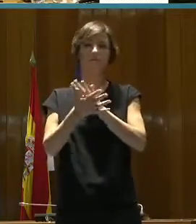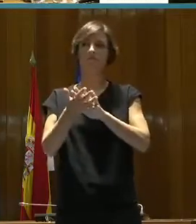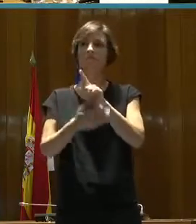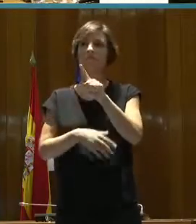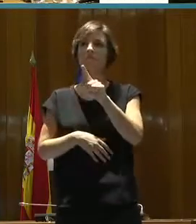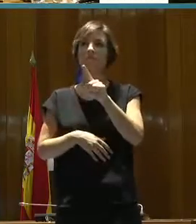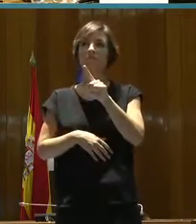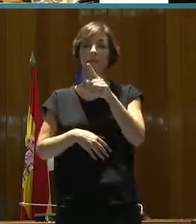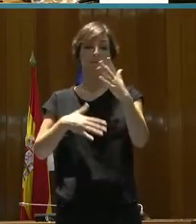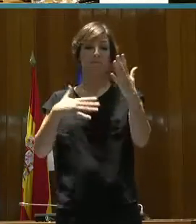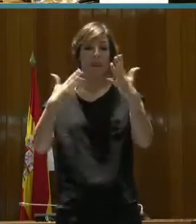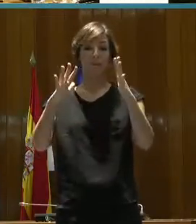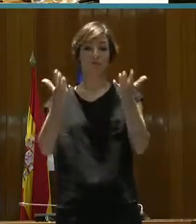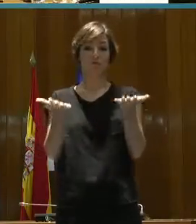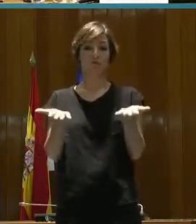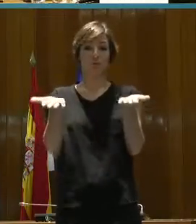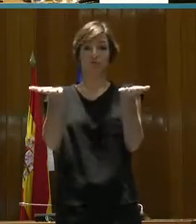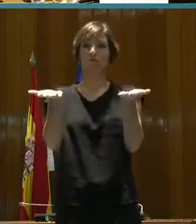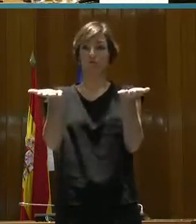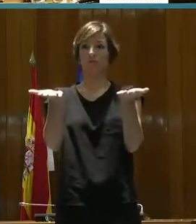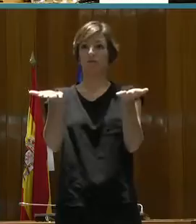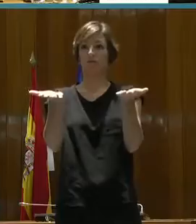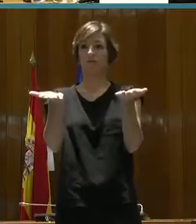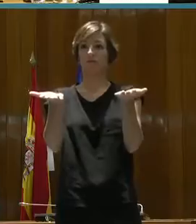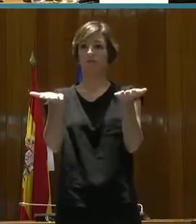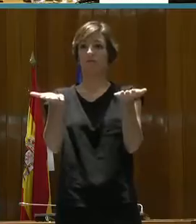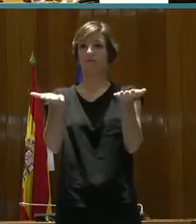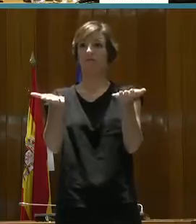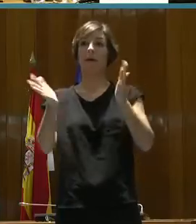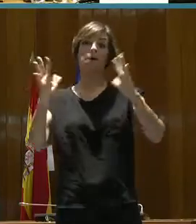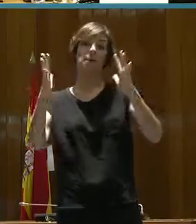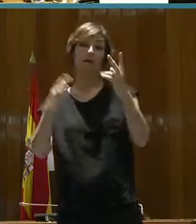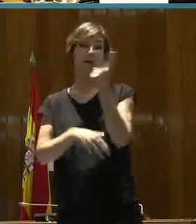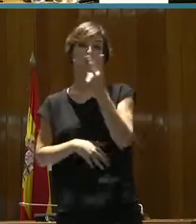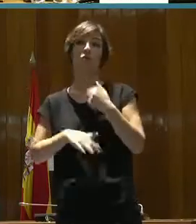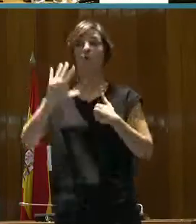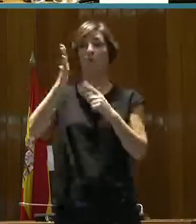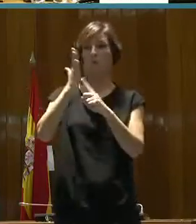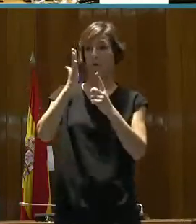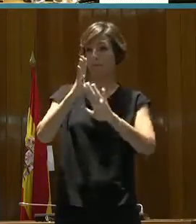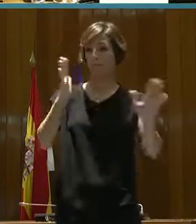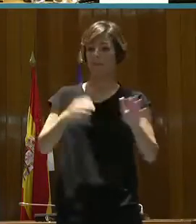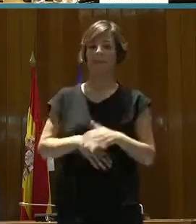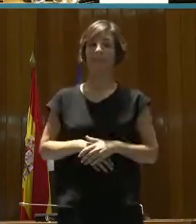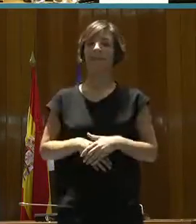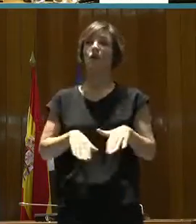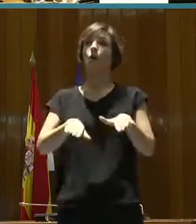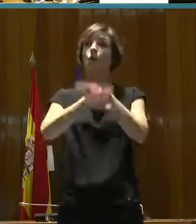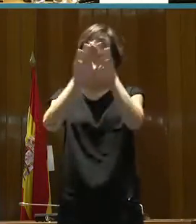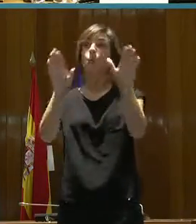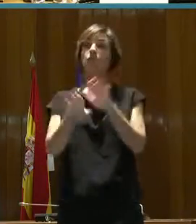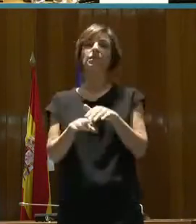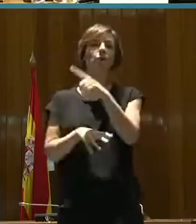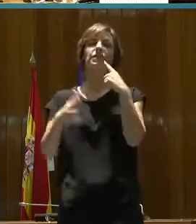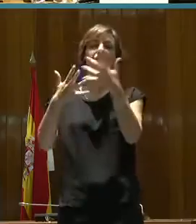las manos con las palmas hacia arriba, que puede ser bimanual o monomanual. Y, por último, se ofrece